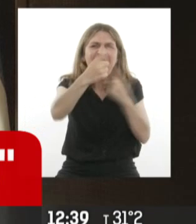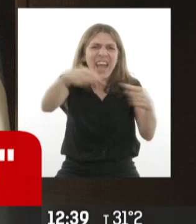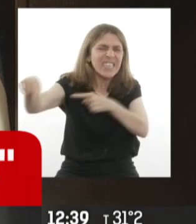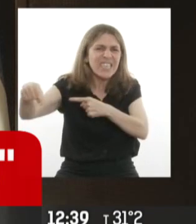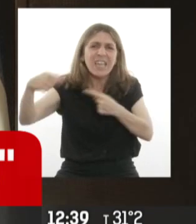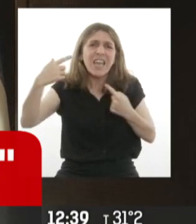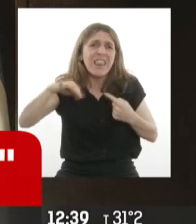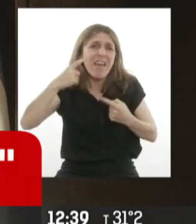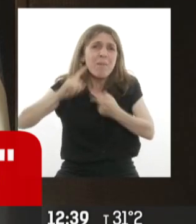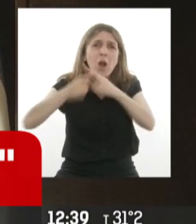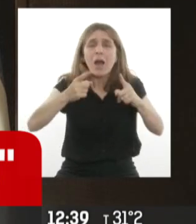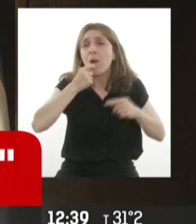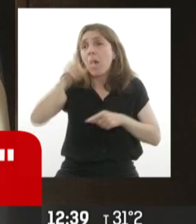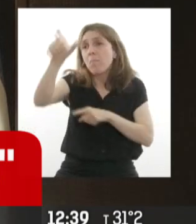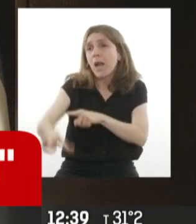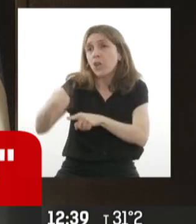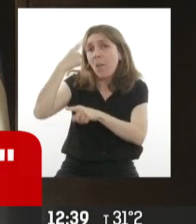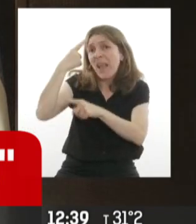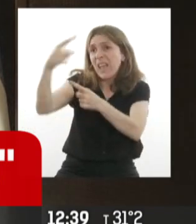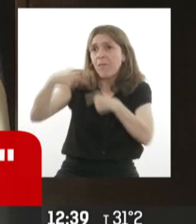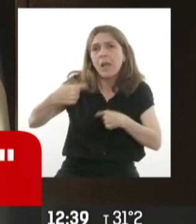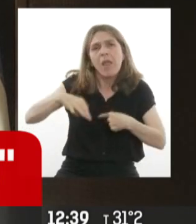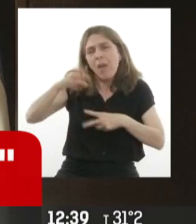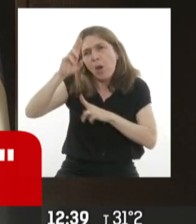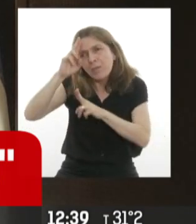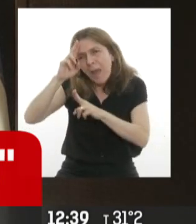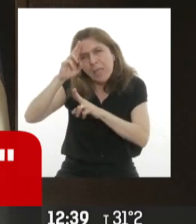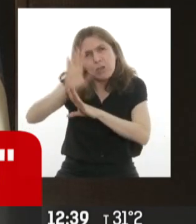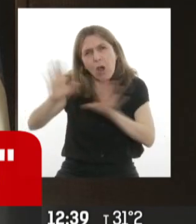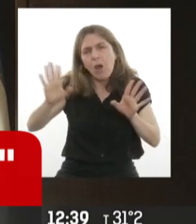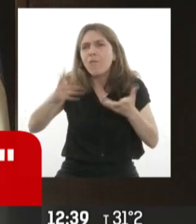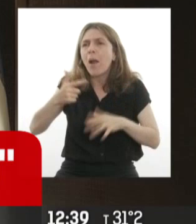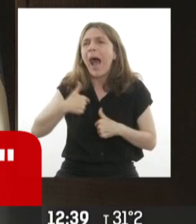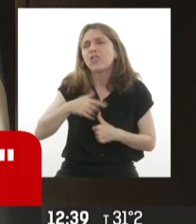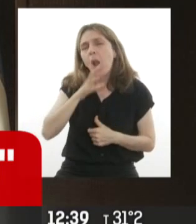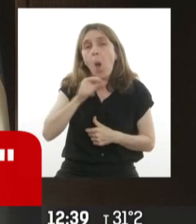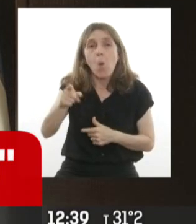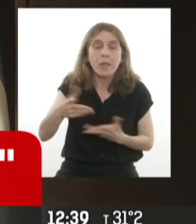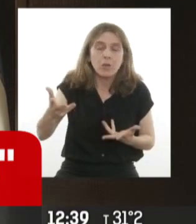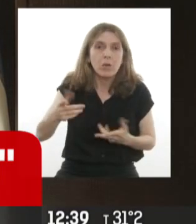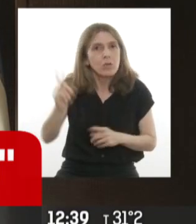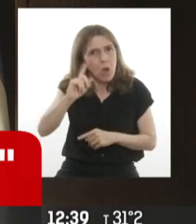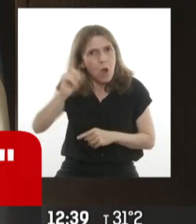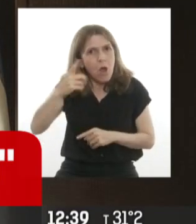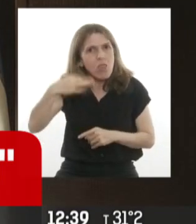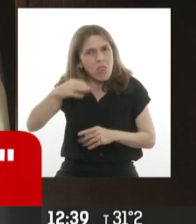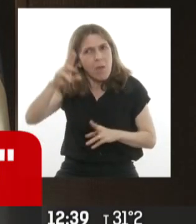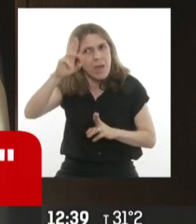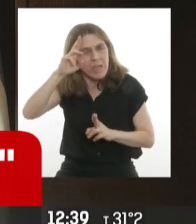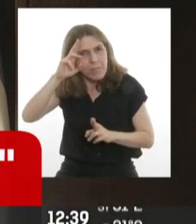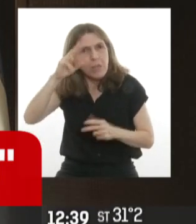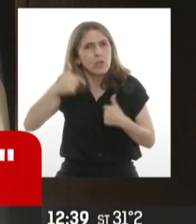tolerar al que piensa distinto, debemos respetarlo. Tolerar es otra cosa. Yo